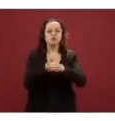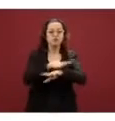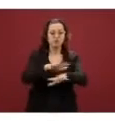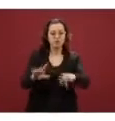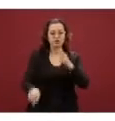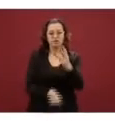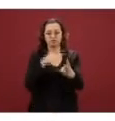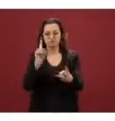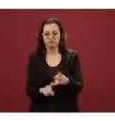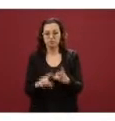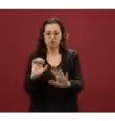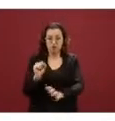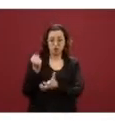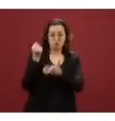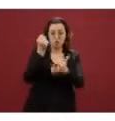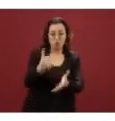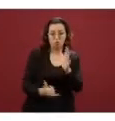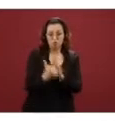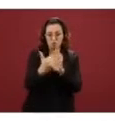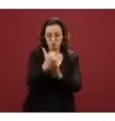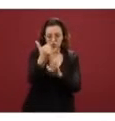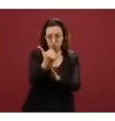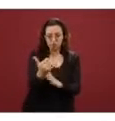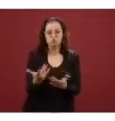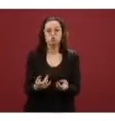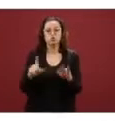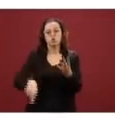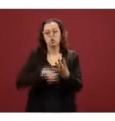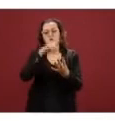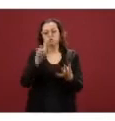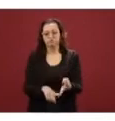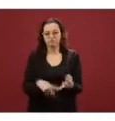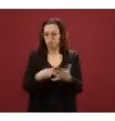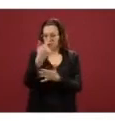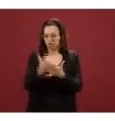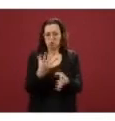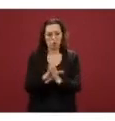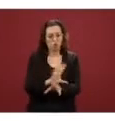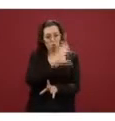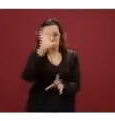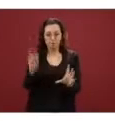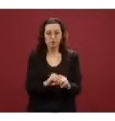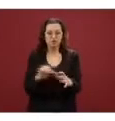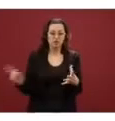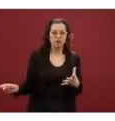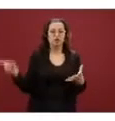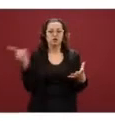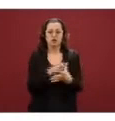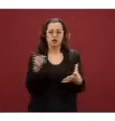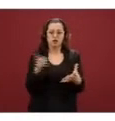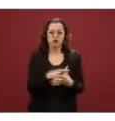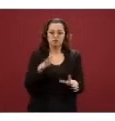los estudios de preinversión para la construcción de estas instalaciones, del proyecto en sí, del proyecto ejecutivo y de la